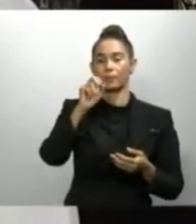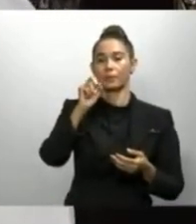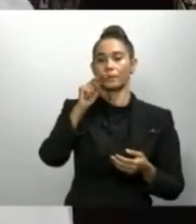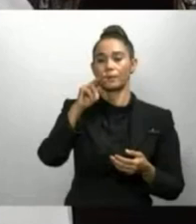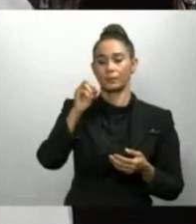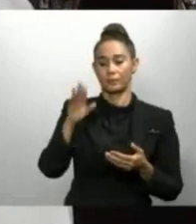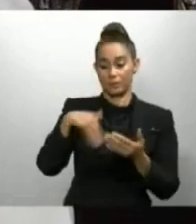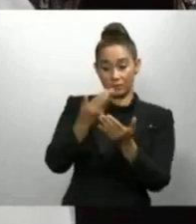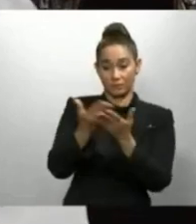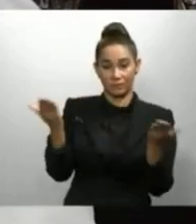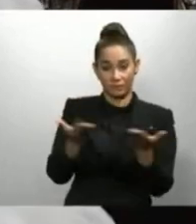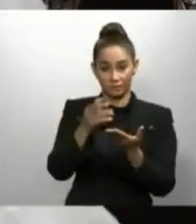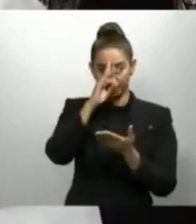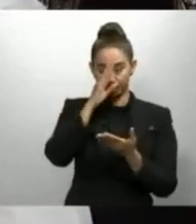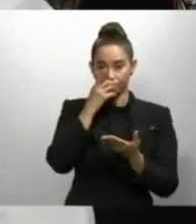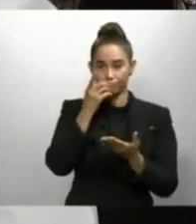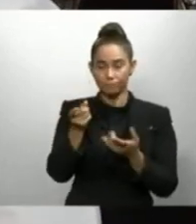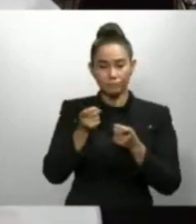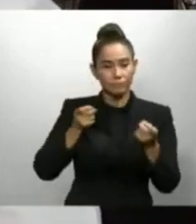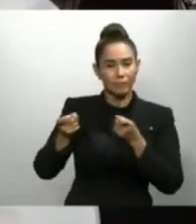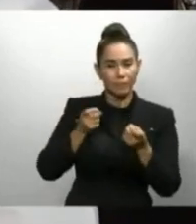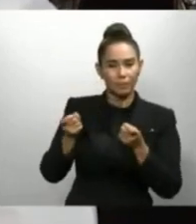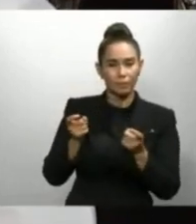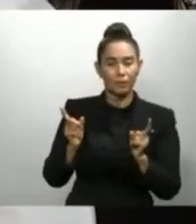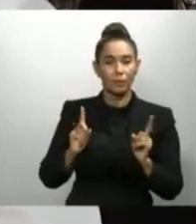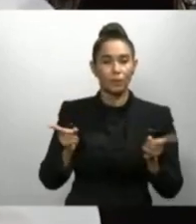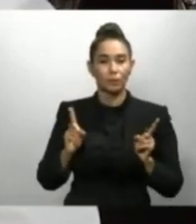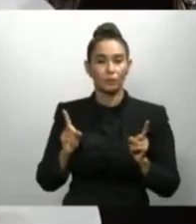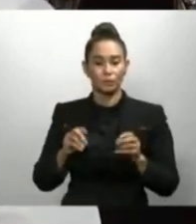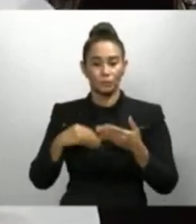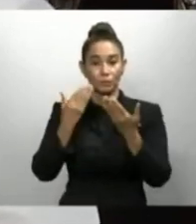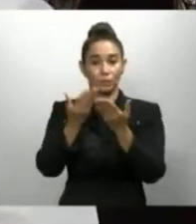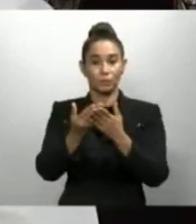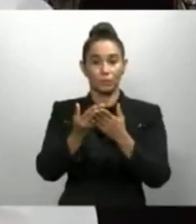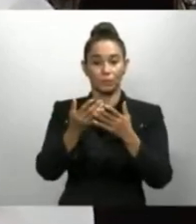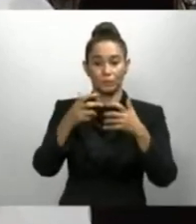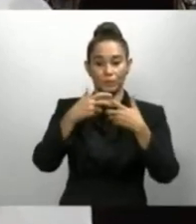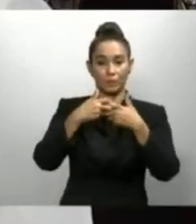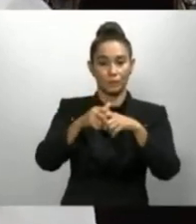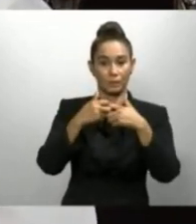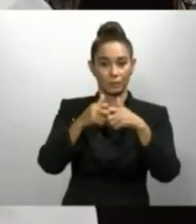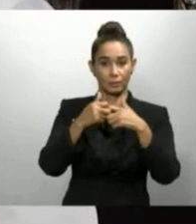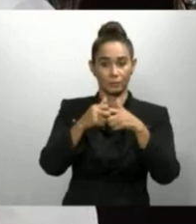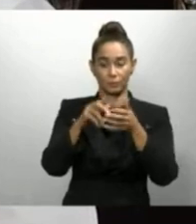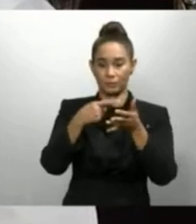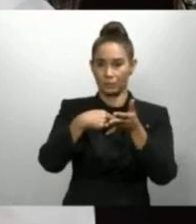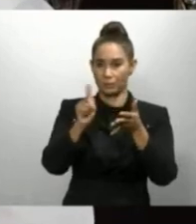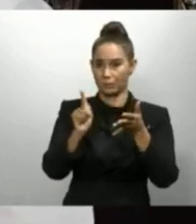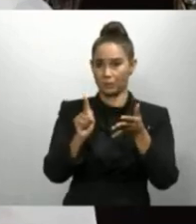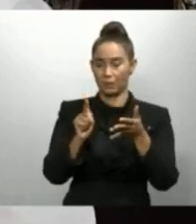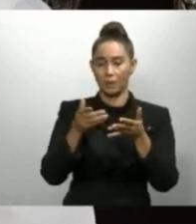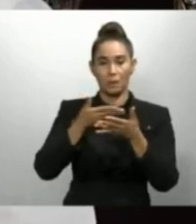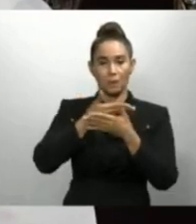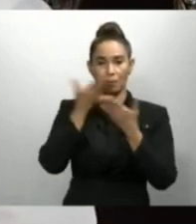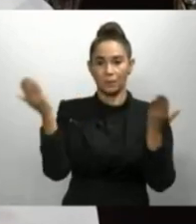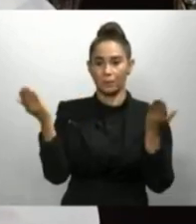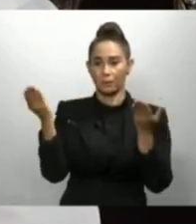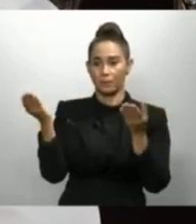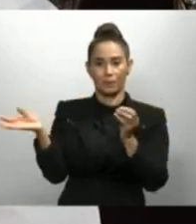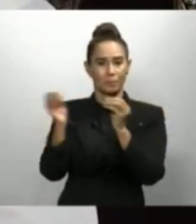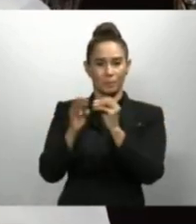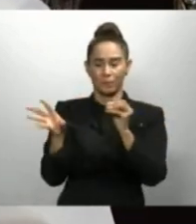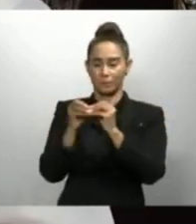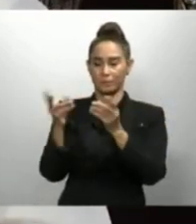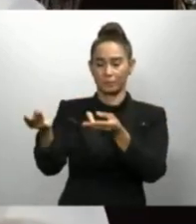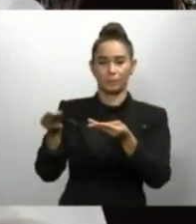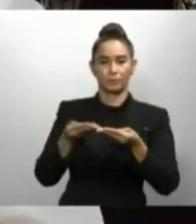entonces va a las diferentes industrias que utilizan su uso? Pero no hay una variación significativa en la importación de